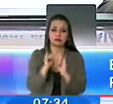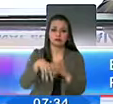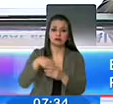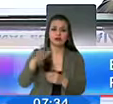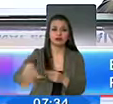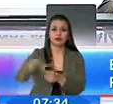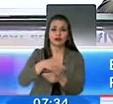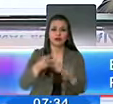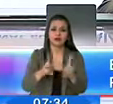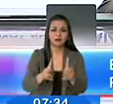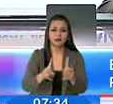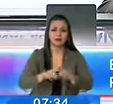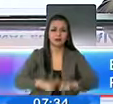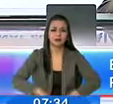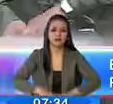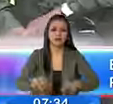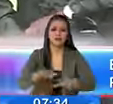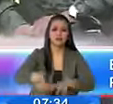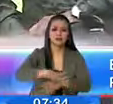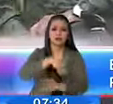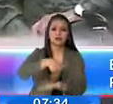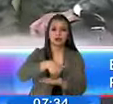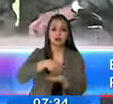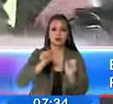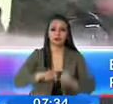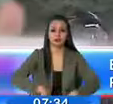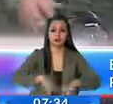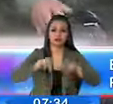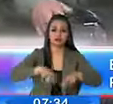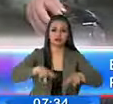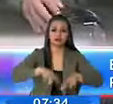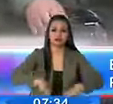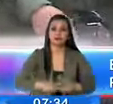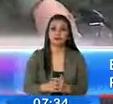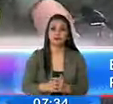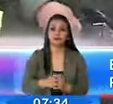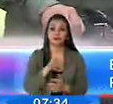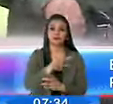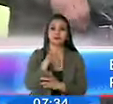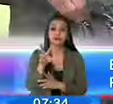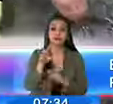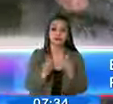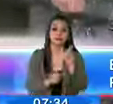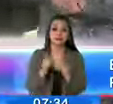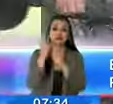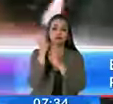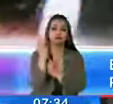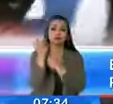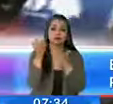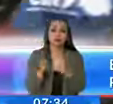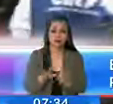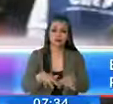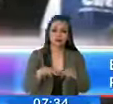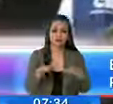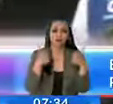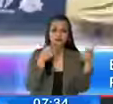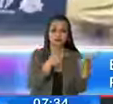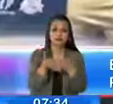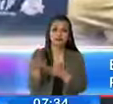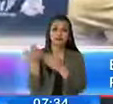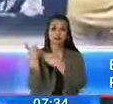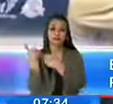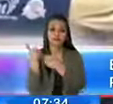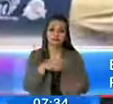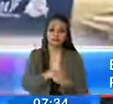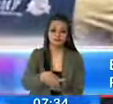antiexplosivos y electrónico en el centro de mando. 33.000 elementos de las Fuerzas Armadas también apoyarán al proceso. Ellos estarán encargados de la entrega